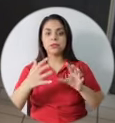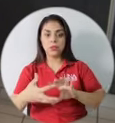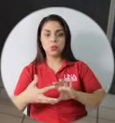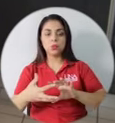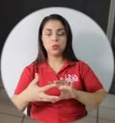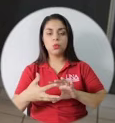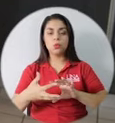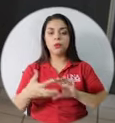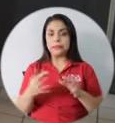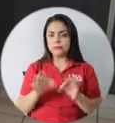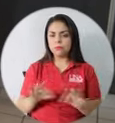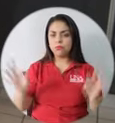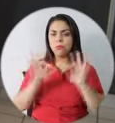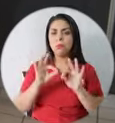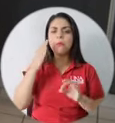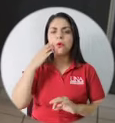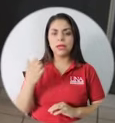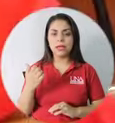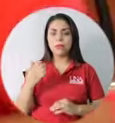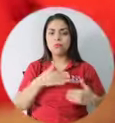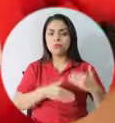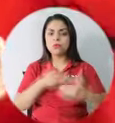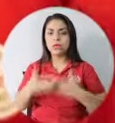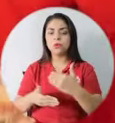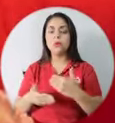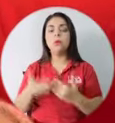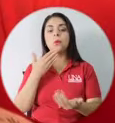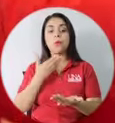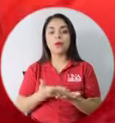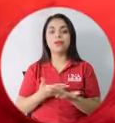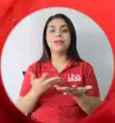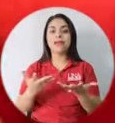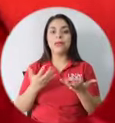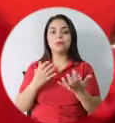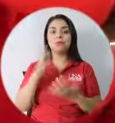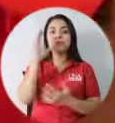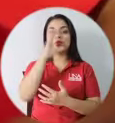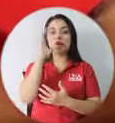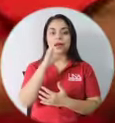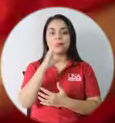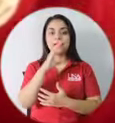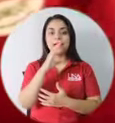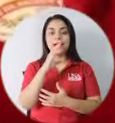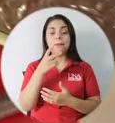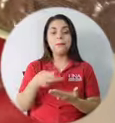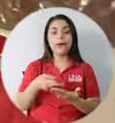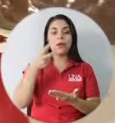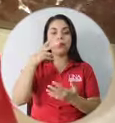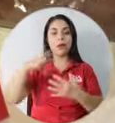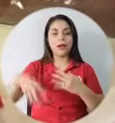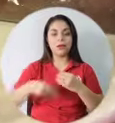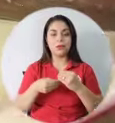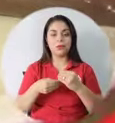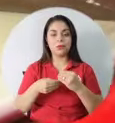digamos, se vuelve importante, ¿verdad? Porque es una búsqueda de ganar valor agregado en